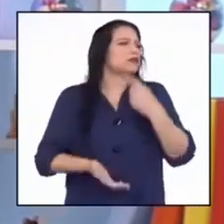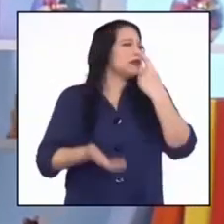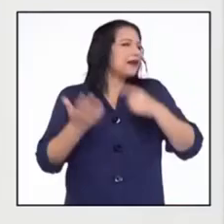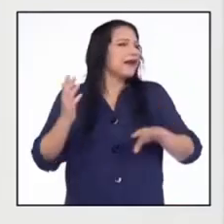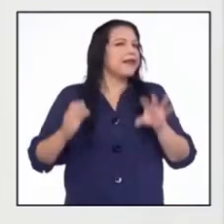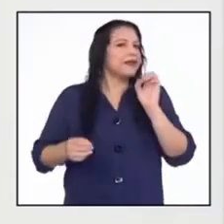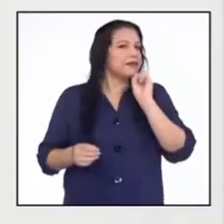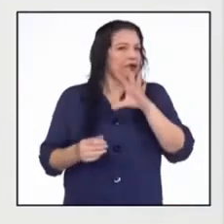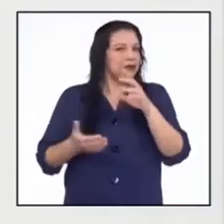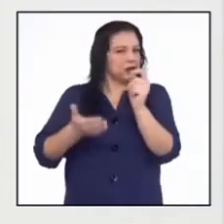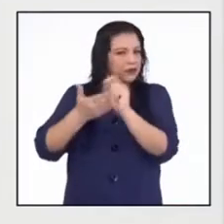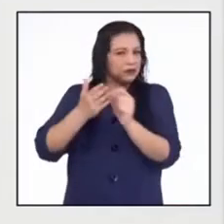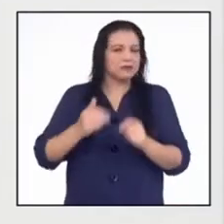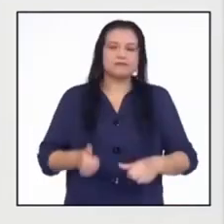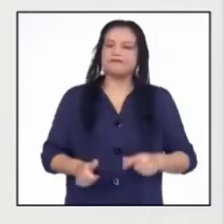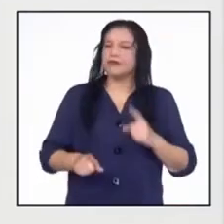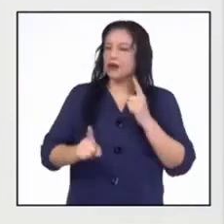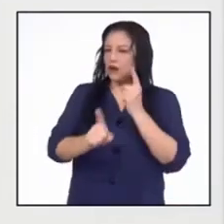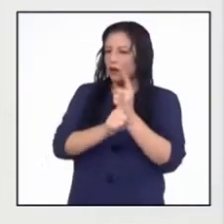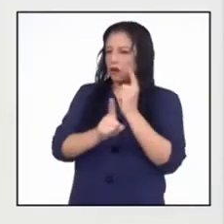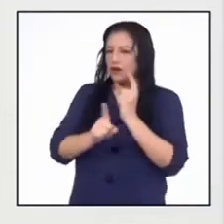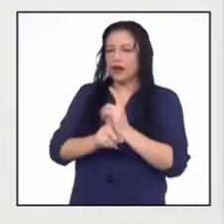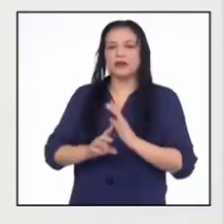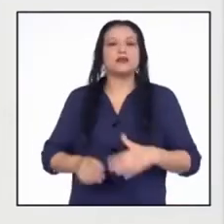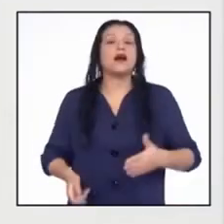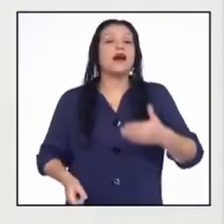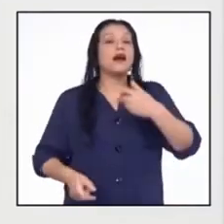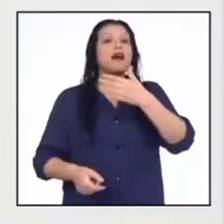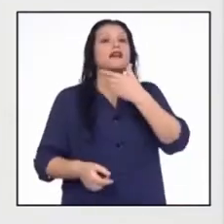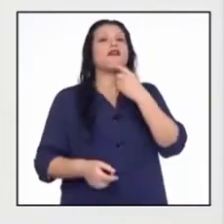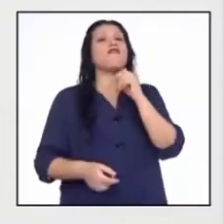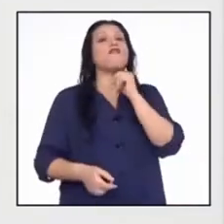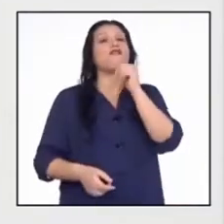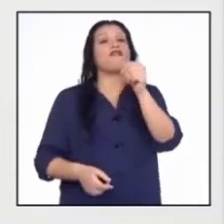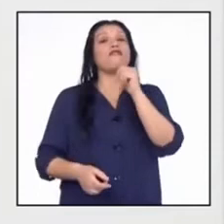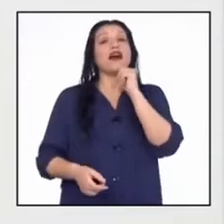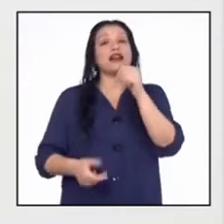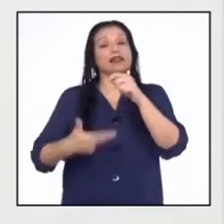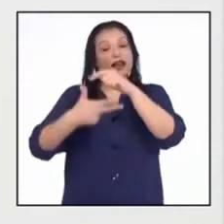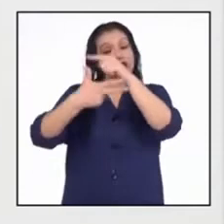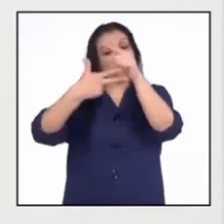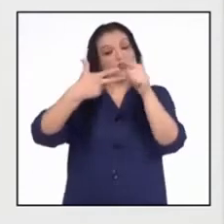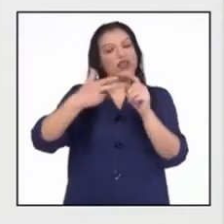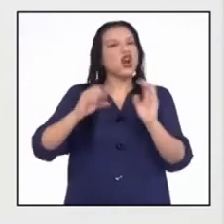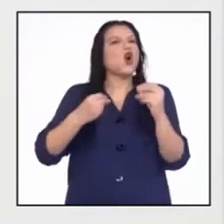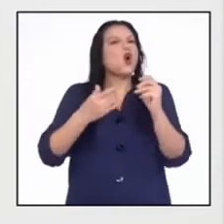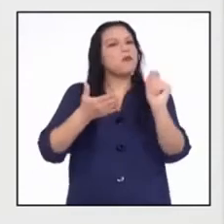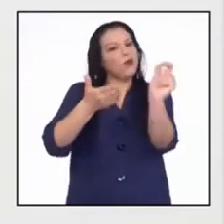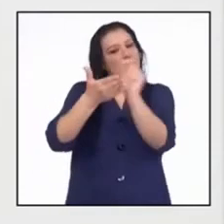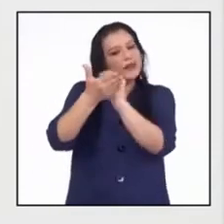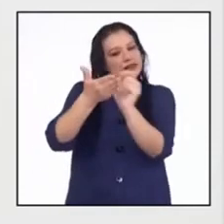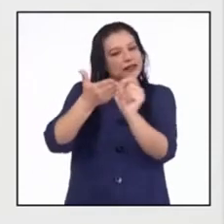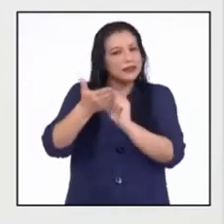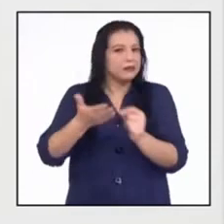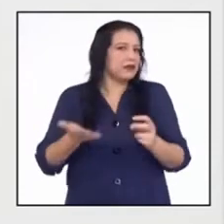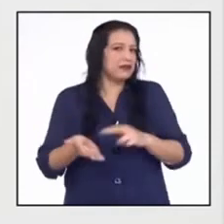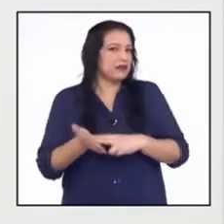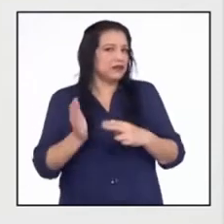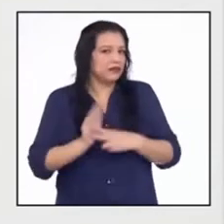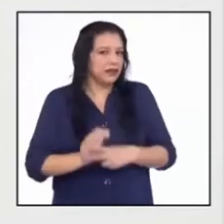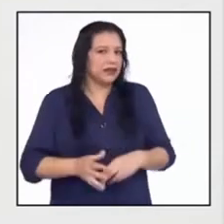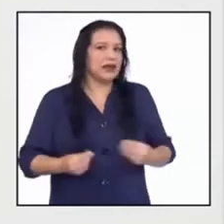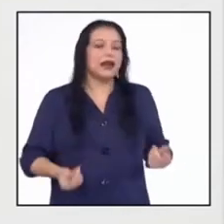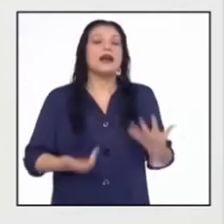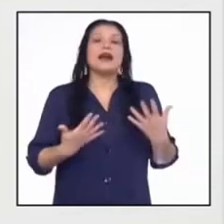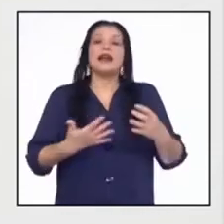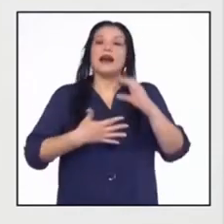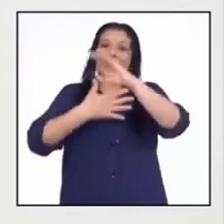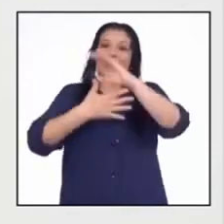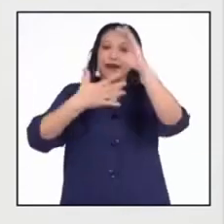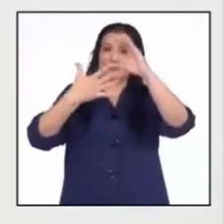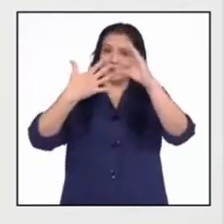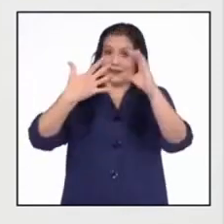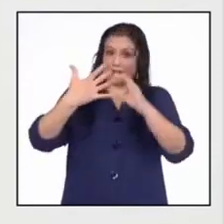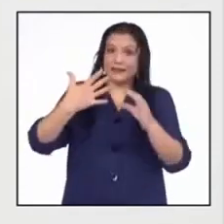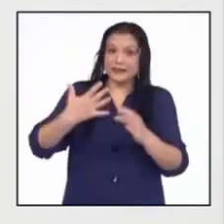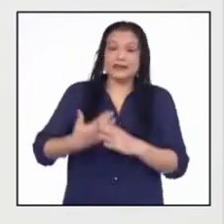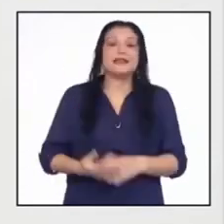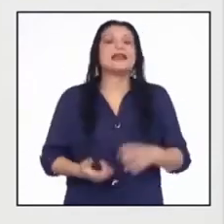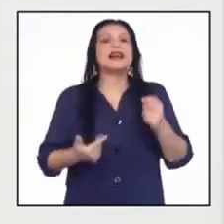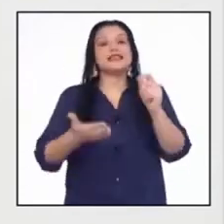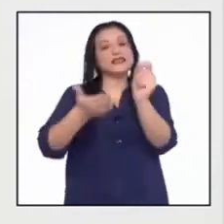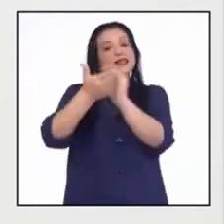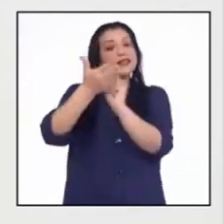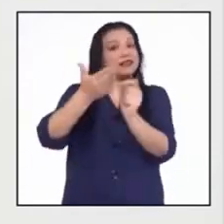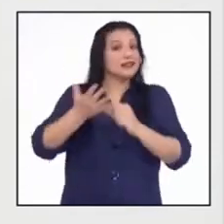¿verdad? Efectivamente, nos faltan los criterios de redacción, es decir, las propiedades o características